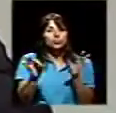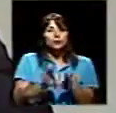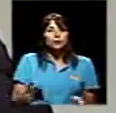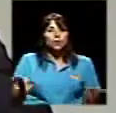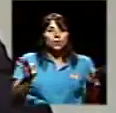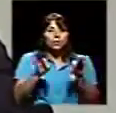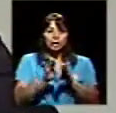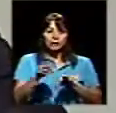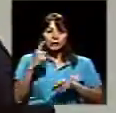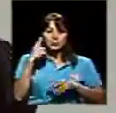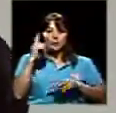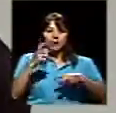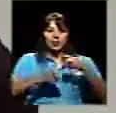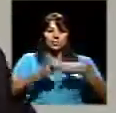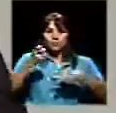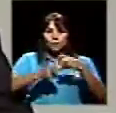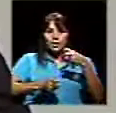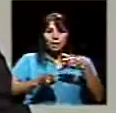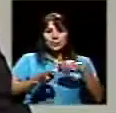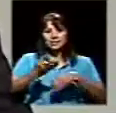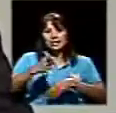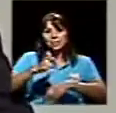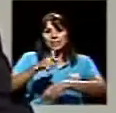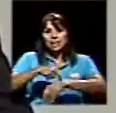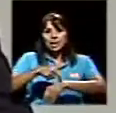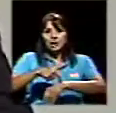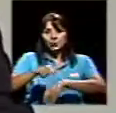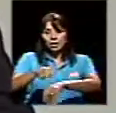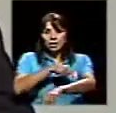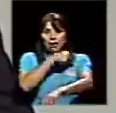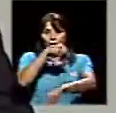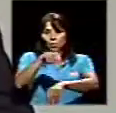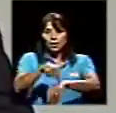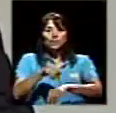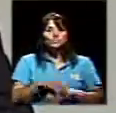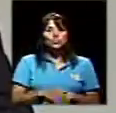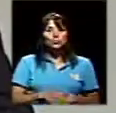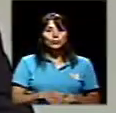problemas de mediano y largo plazo.